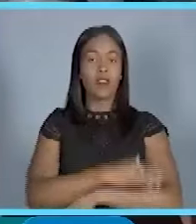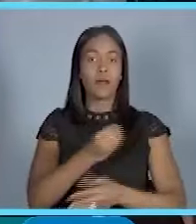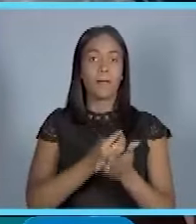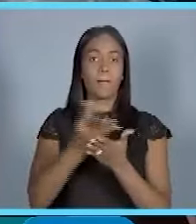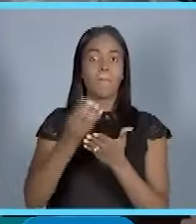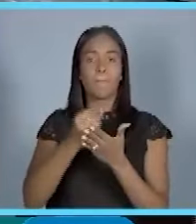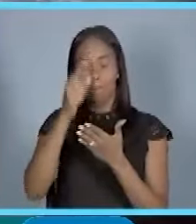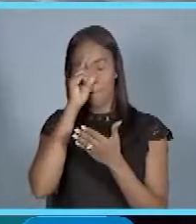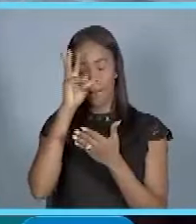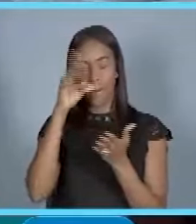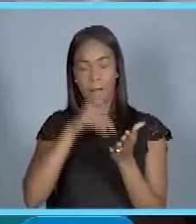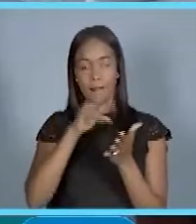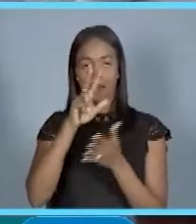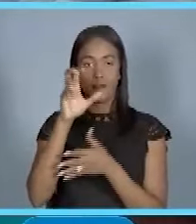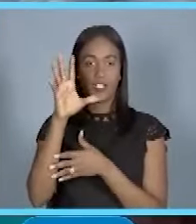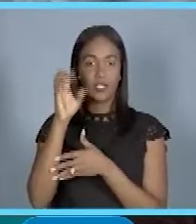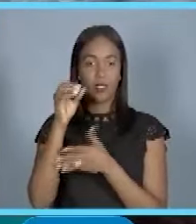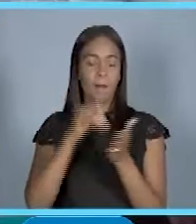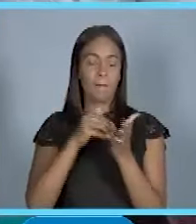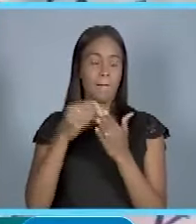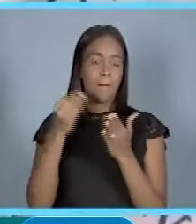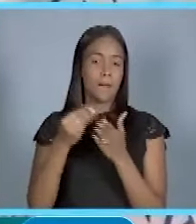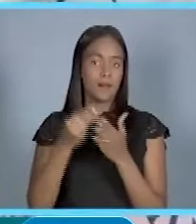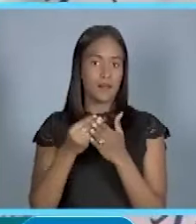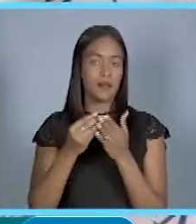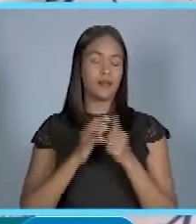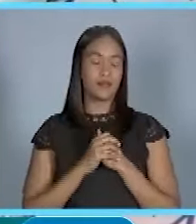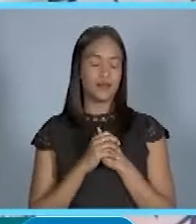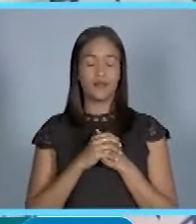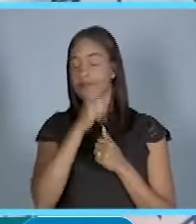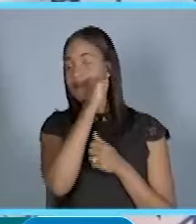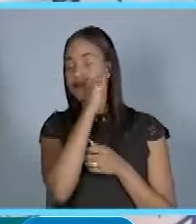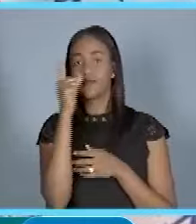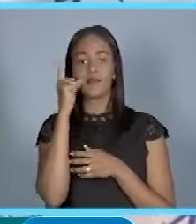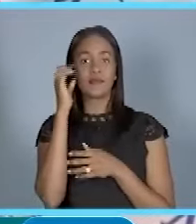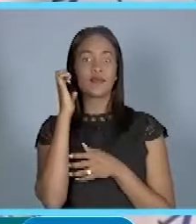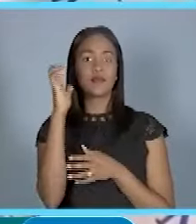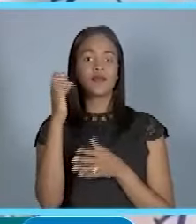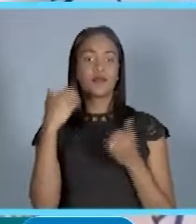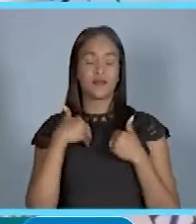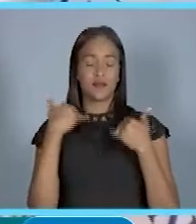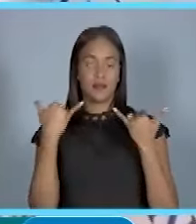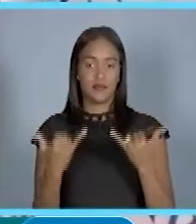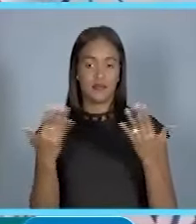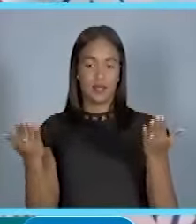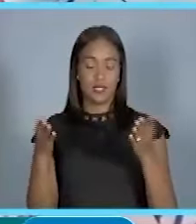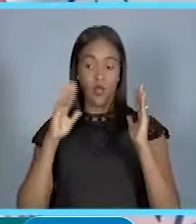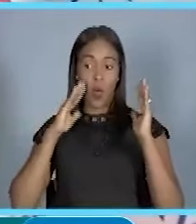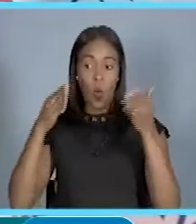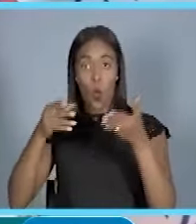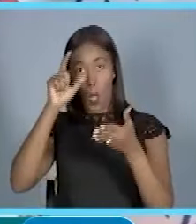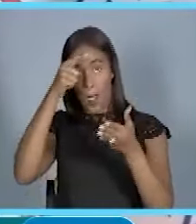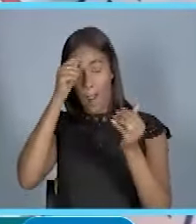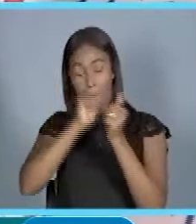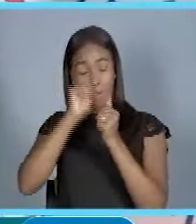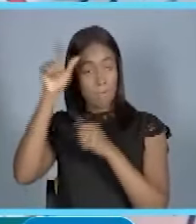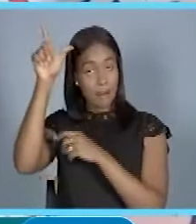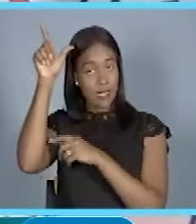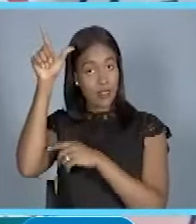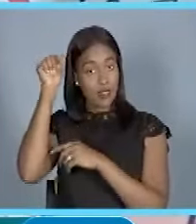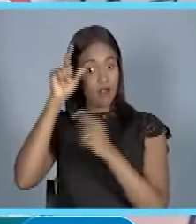los 6.322 millones de pesos. Santo Domingo Este está en el gobierno de Luis